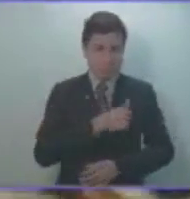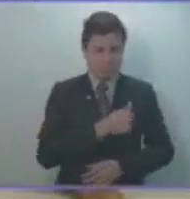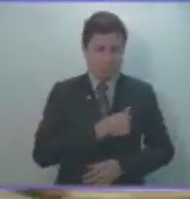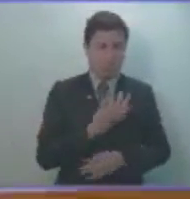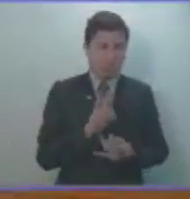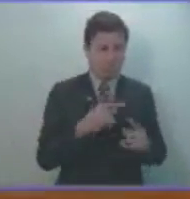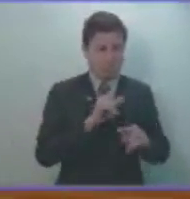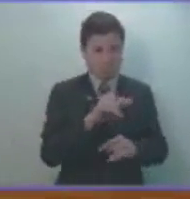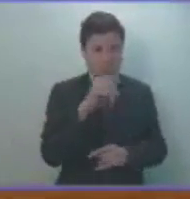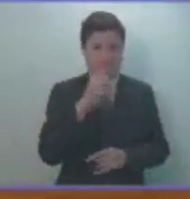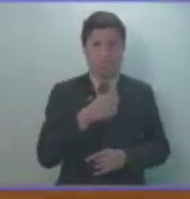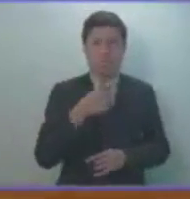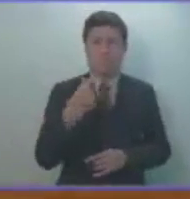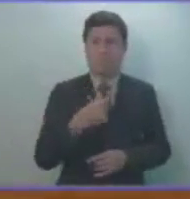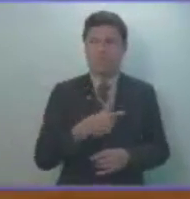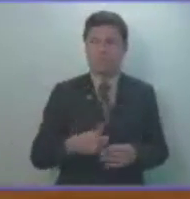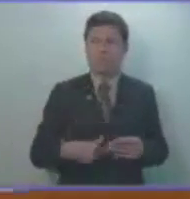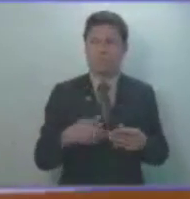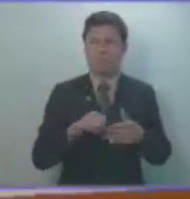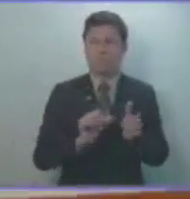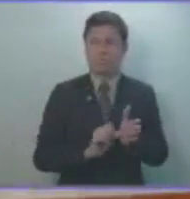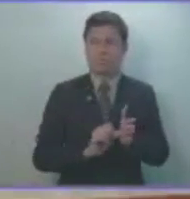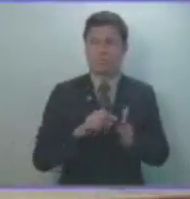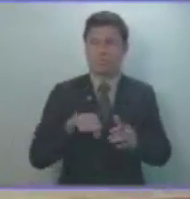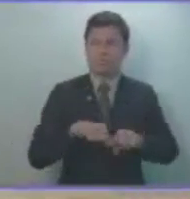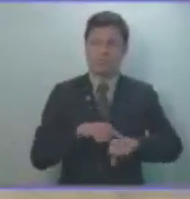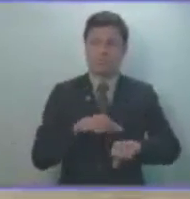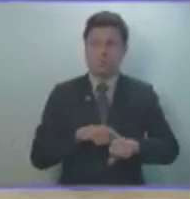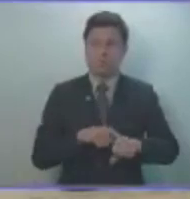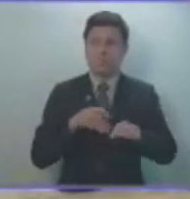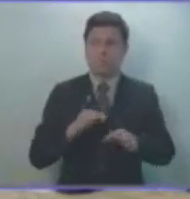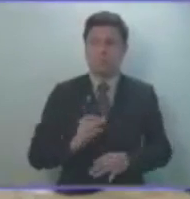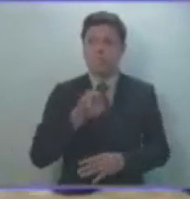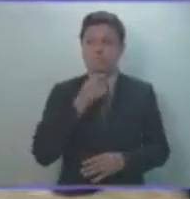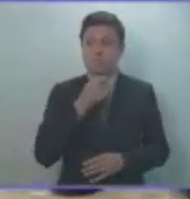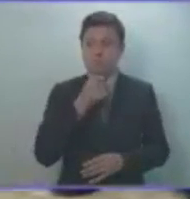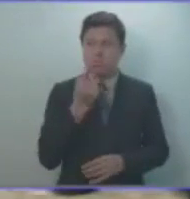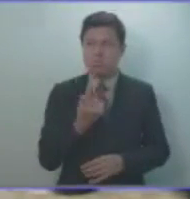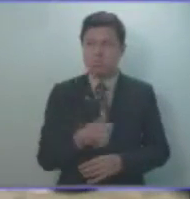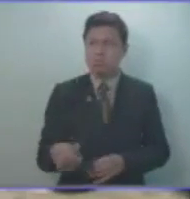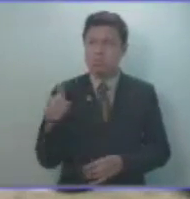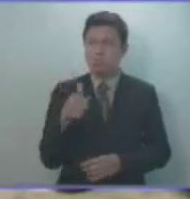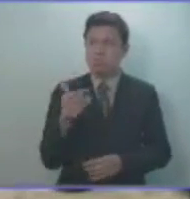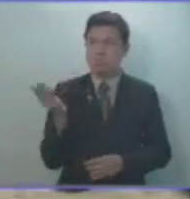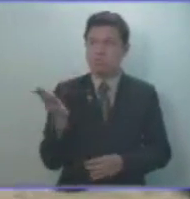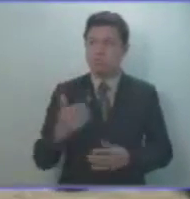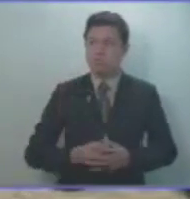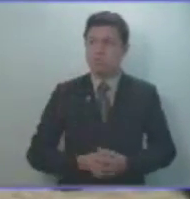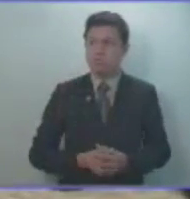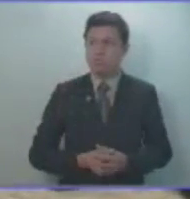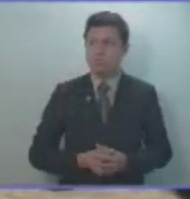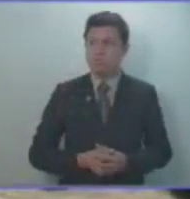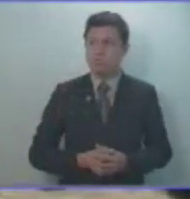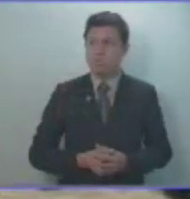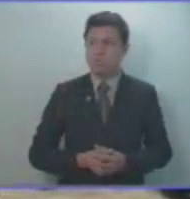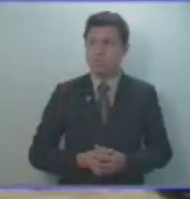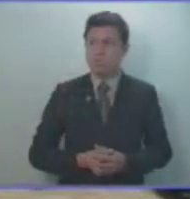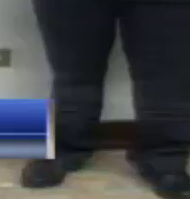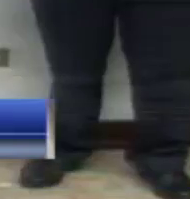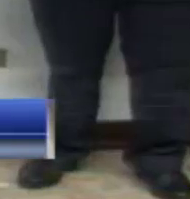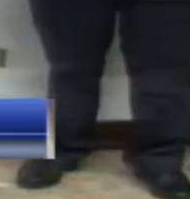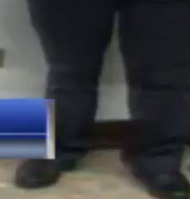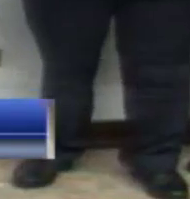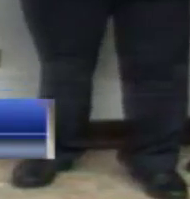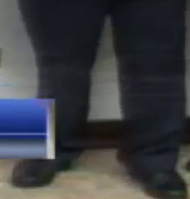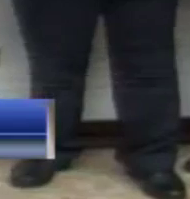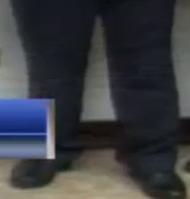que demandan su cargo y nos vamos a quedar con una rueda informativa con los titulares. Yo le hacía una